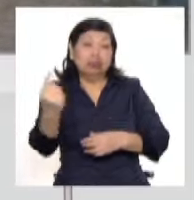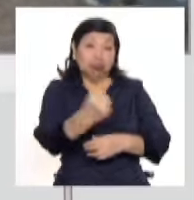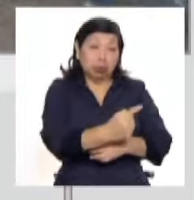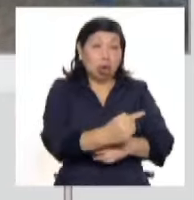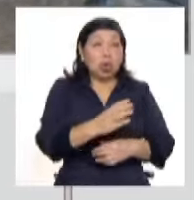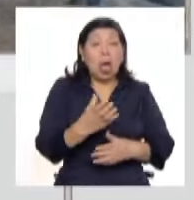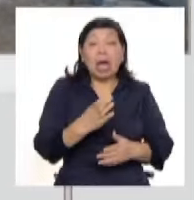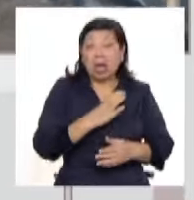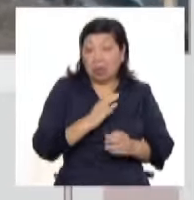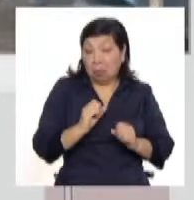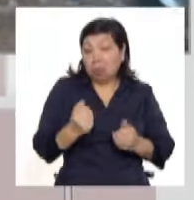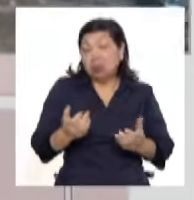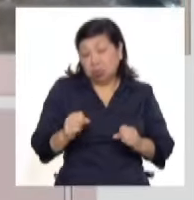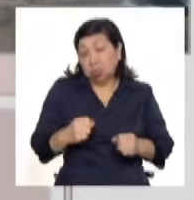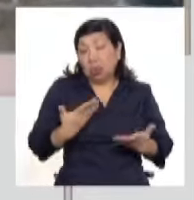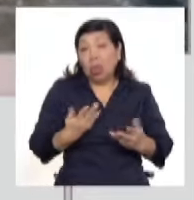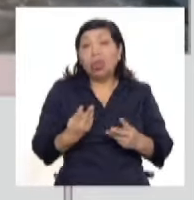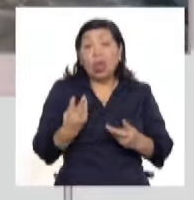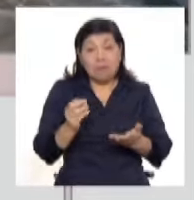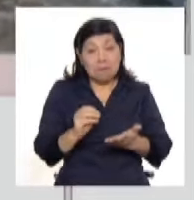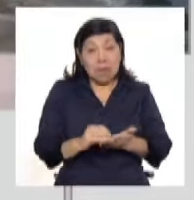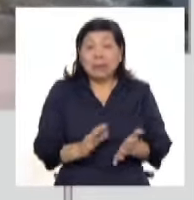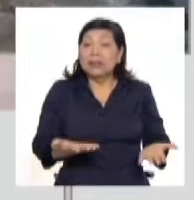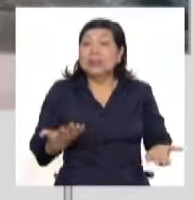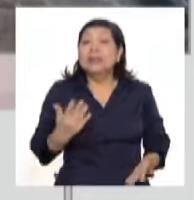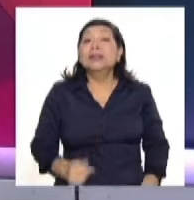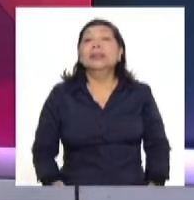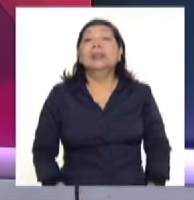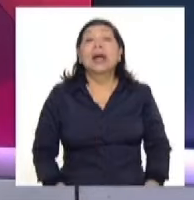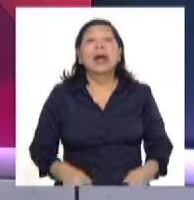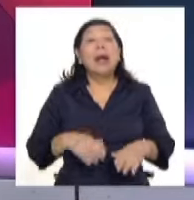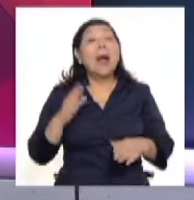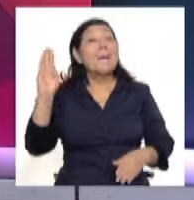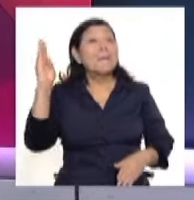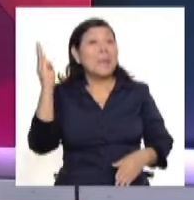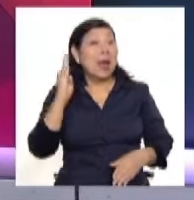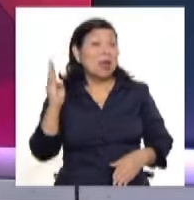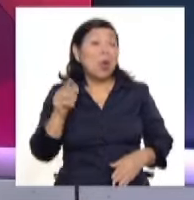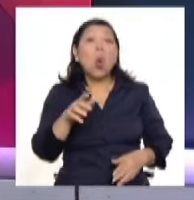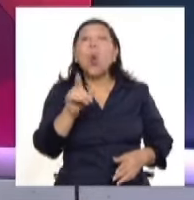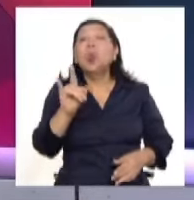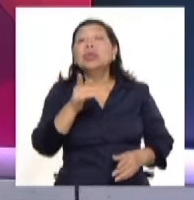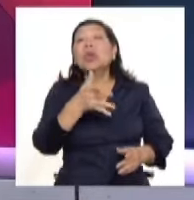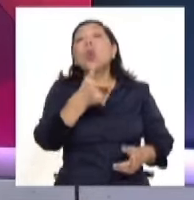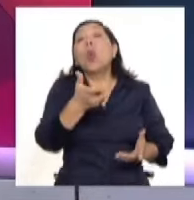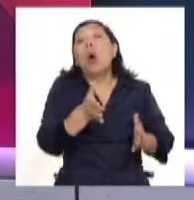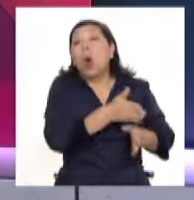Y puede adoptar otras dos rutas, ¿no? Estamos hablando de la Avenida Brasil o también la bajada Escardos.